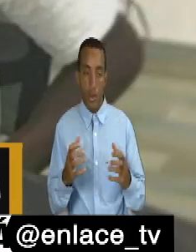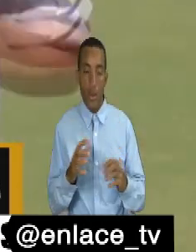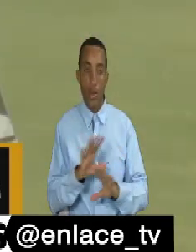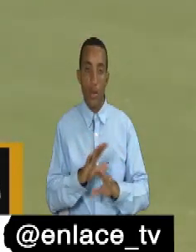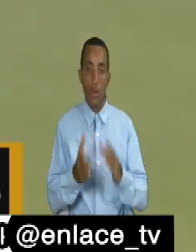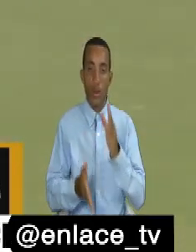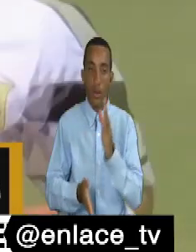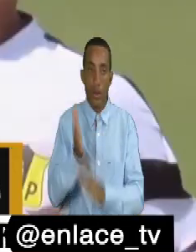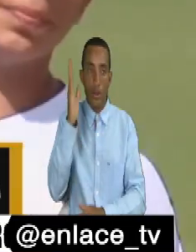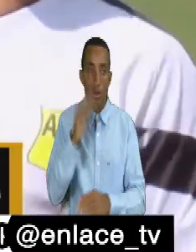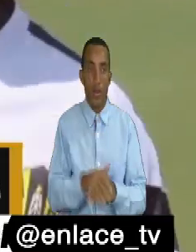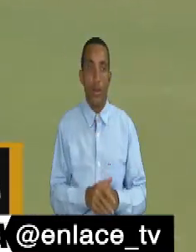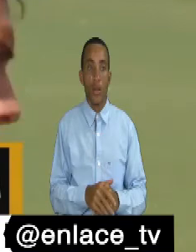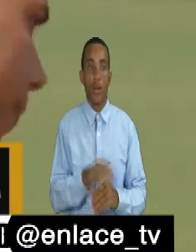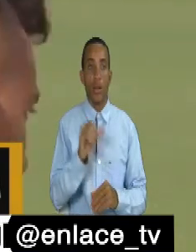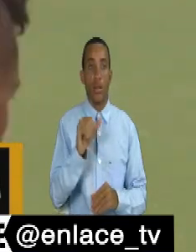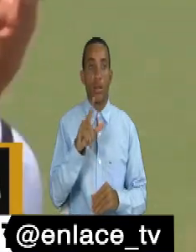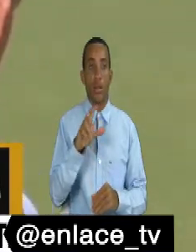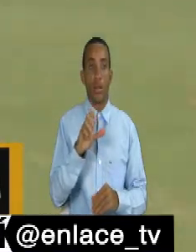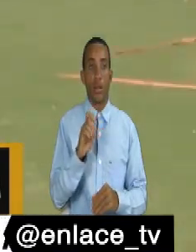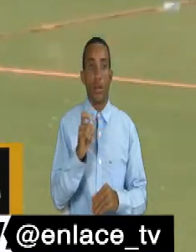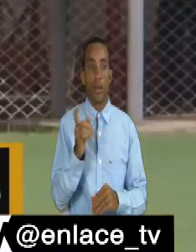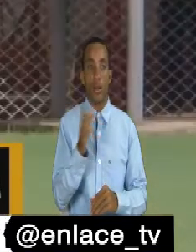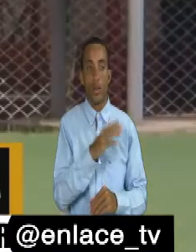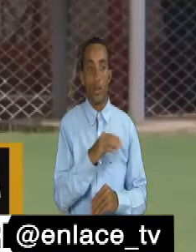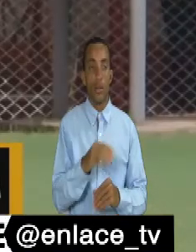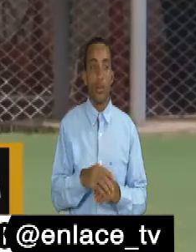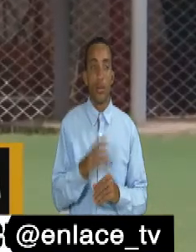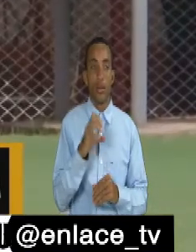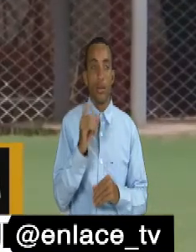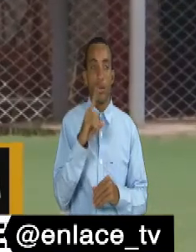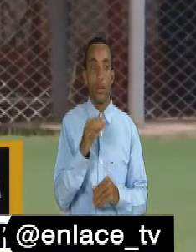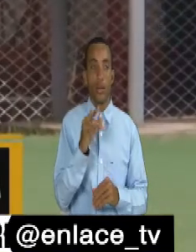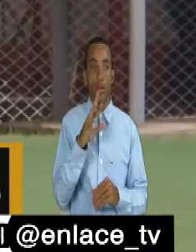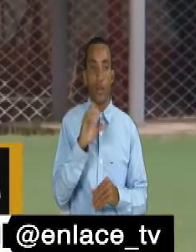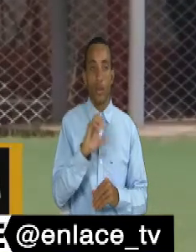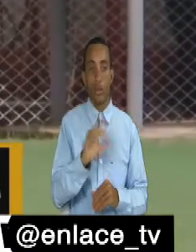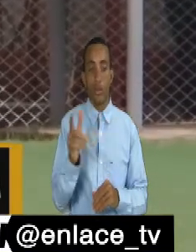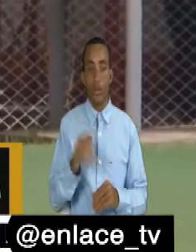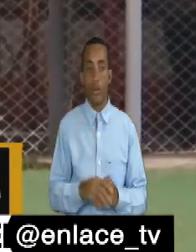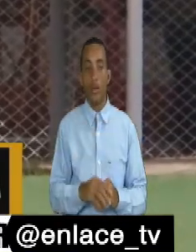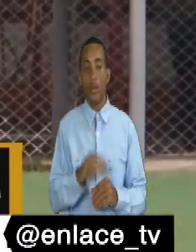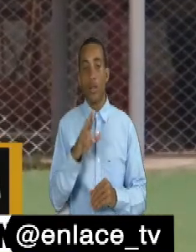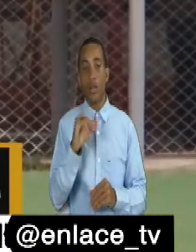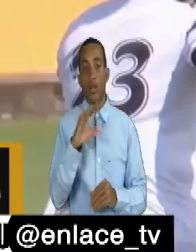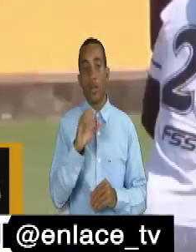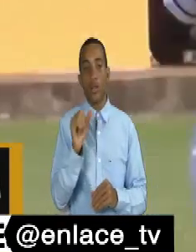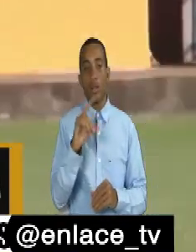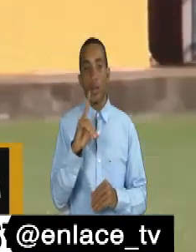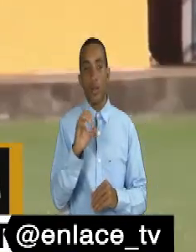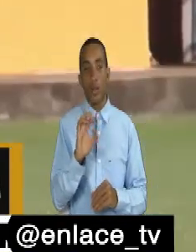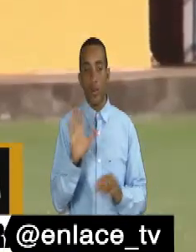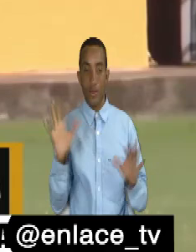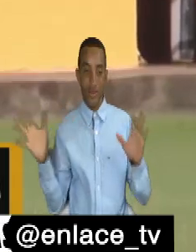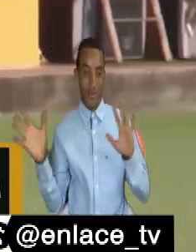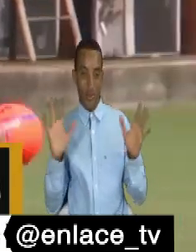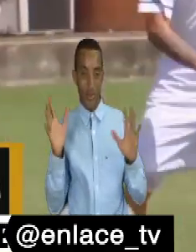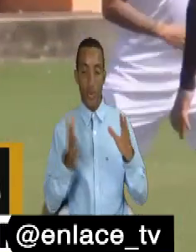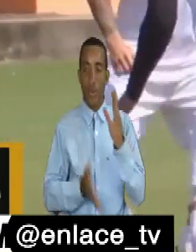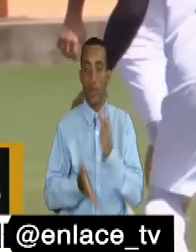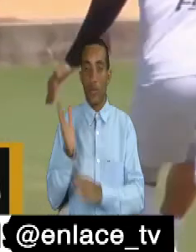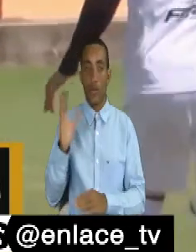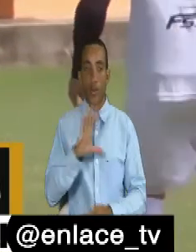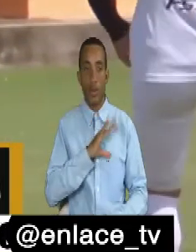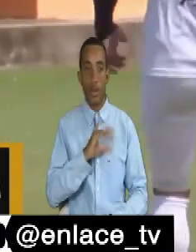la salida de jugadores como Alex Castro y Ricardo Jerez, quienes se marcharon al Deportivo Cali, también Carlos Lizarazo, que pasó a las fuerzas